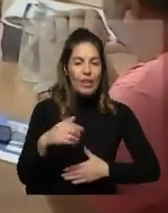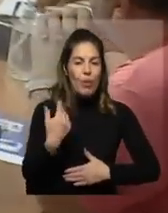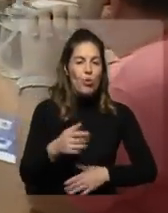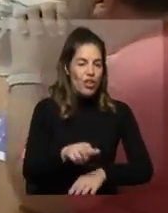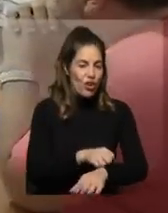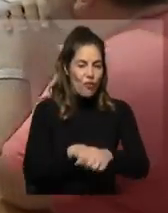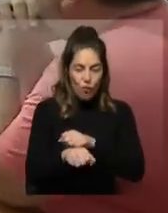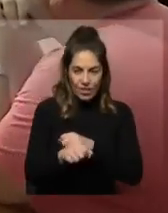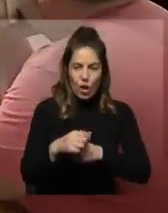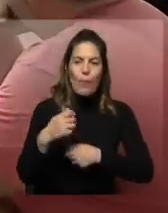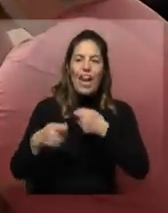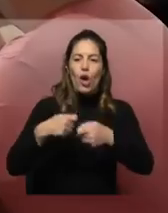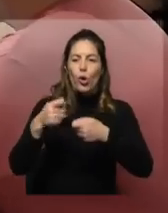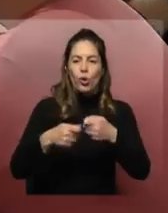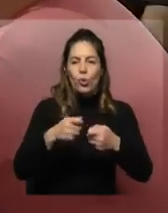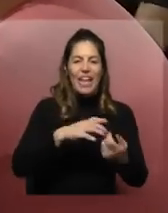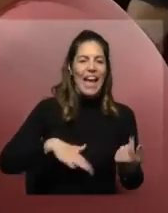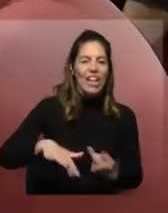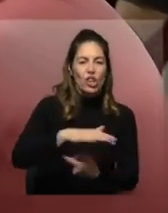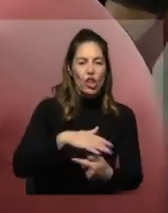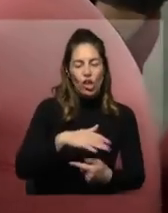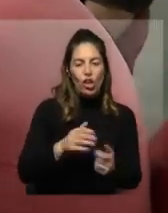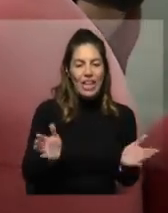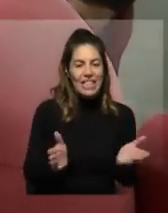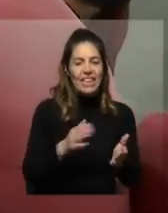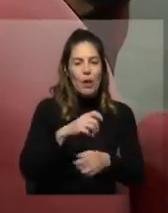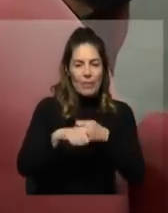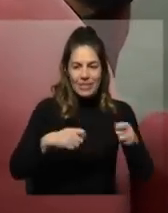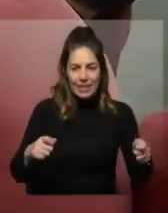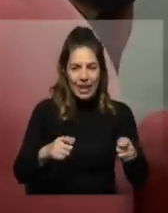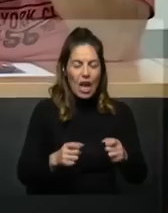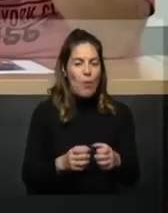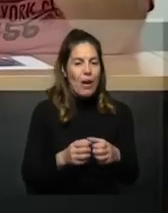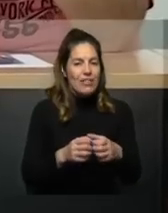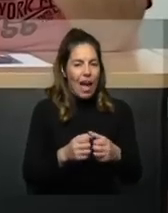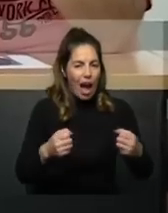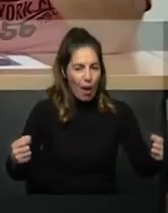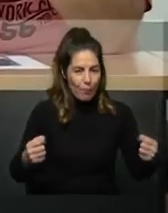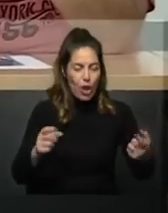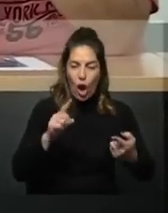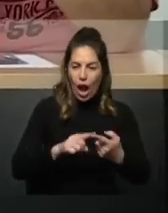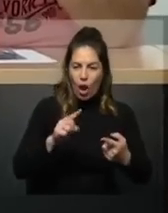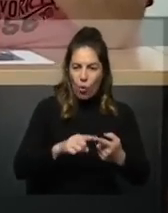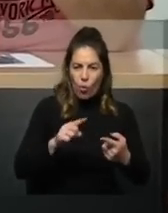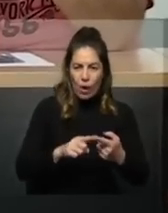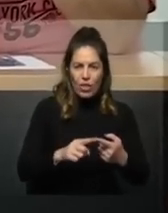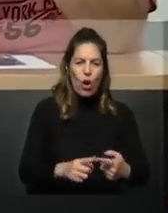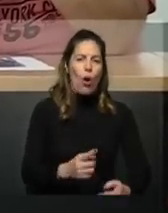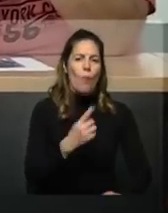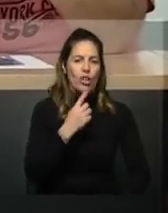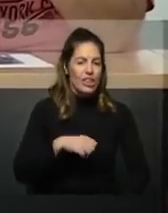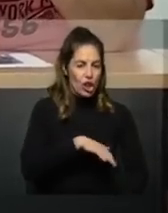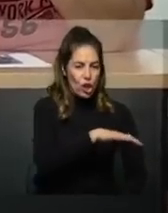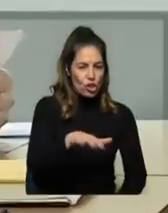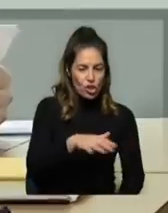en torno a esta iniciativa del pitchemt en cada una de sus etapas el más amplio consenso posible político y social para enfrentar